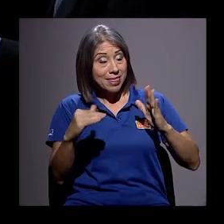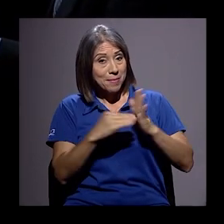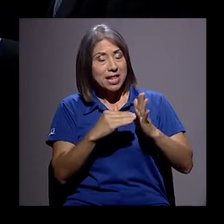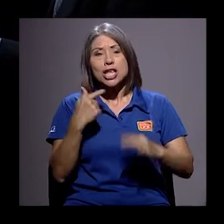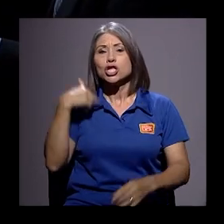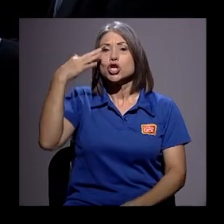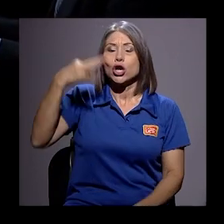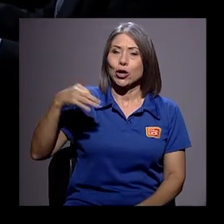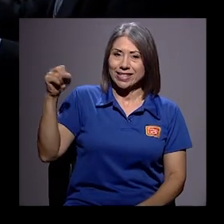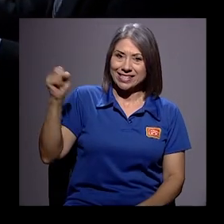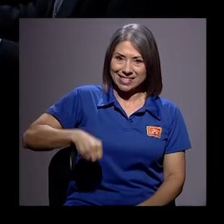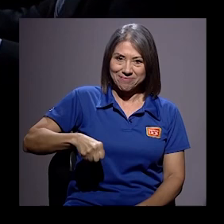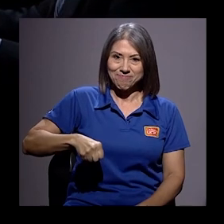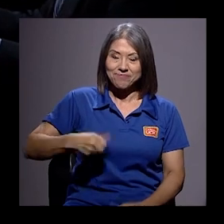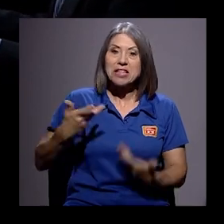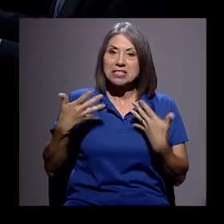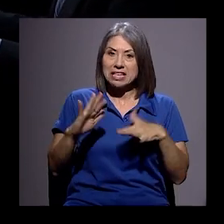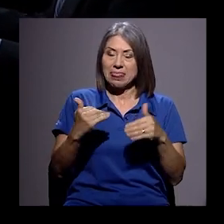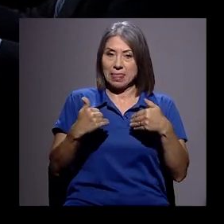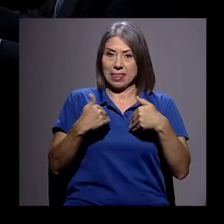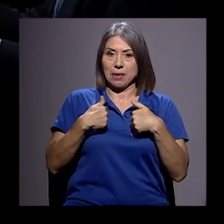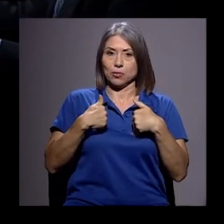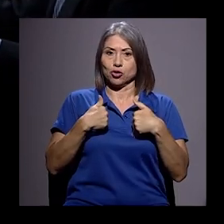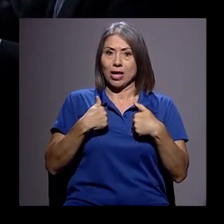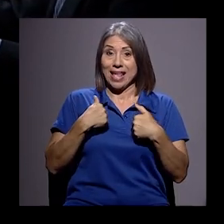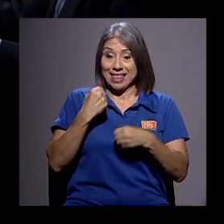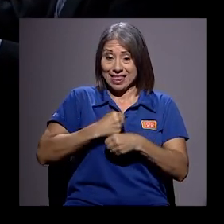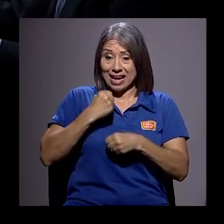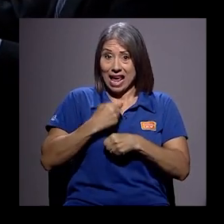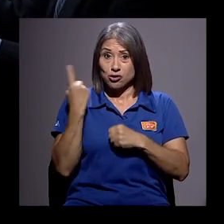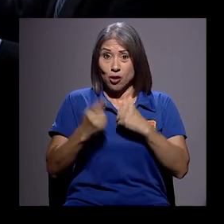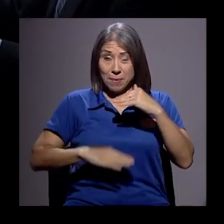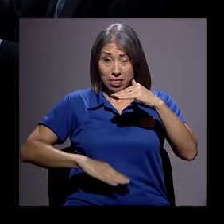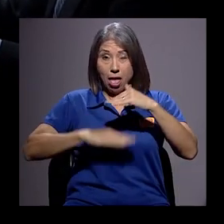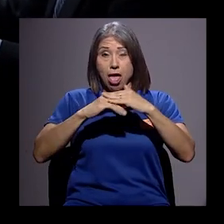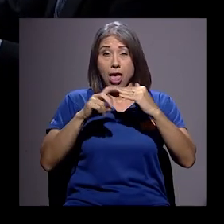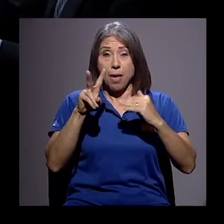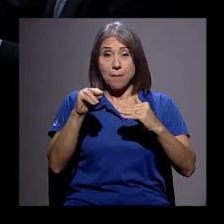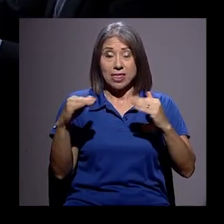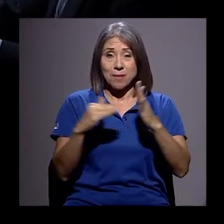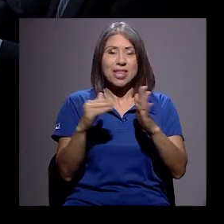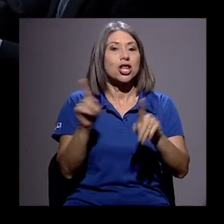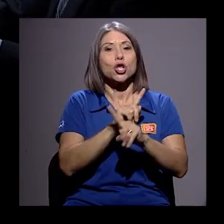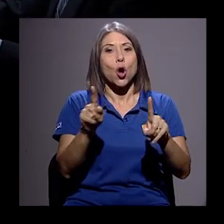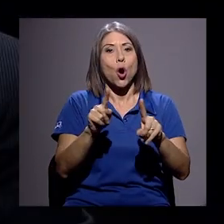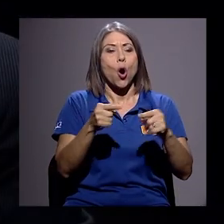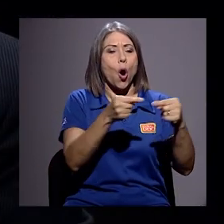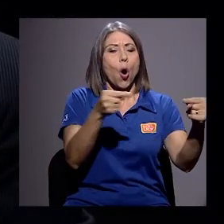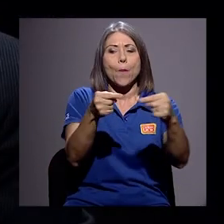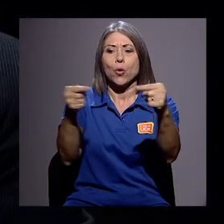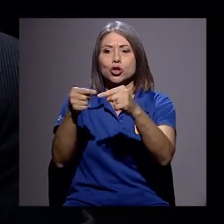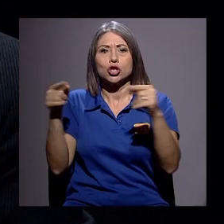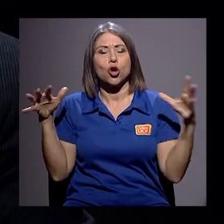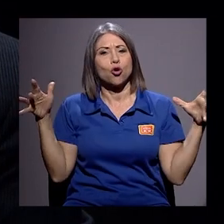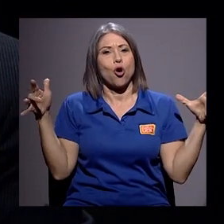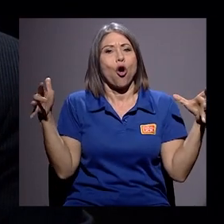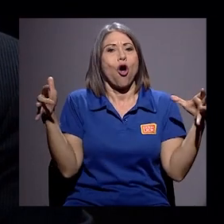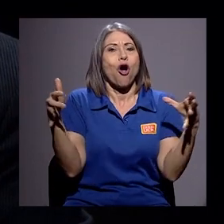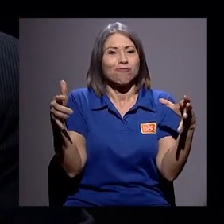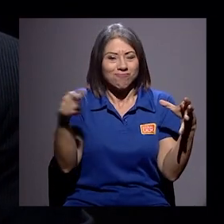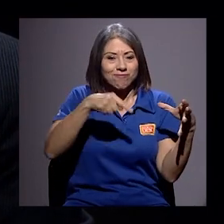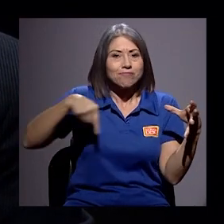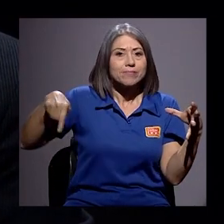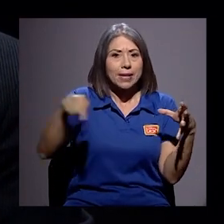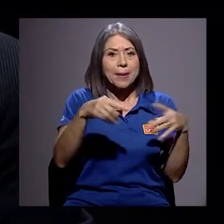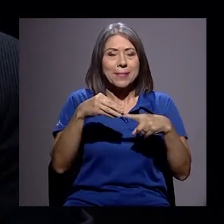sí yo creo que yo creo que la tenemos la tarea no es sólo llegar a la base de 20.000 las tareas aglutinar a la oposición verdad que creo que es la